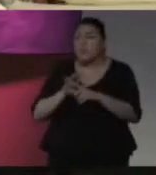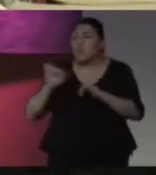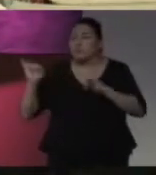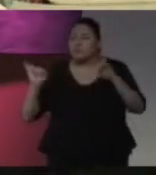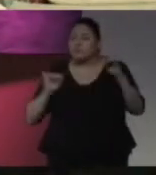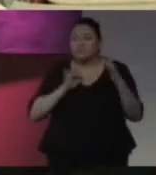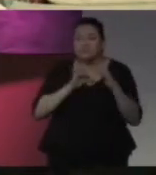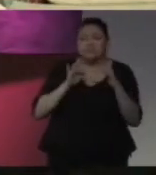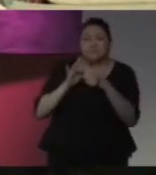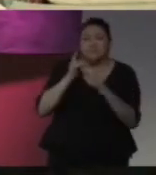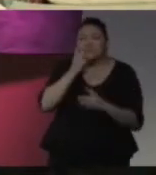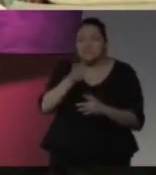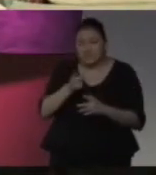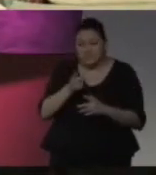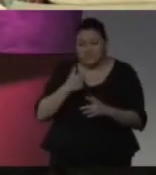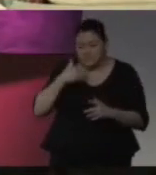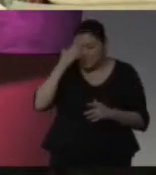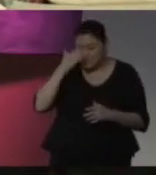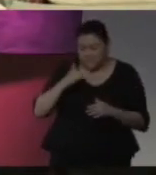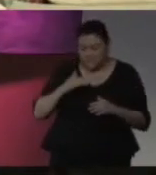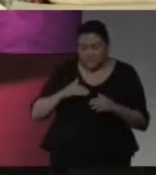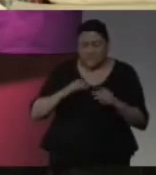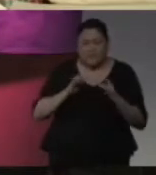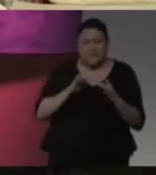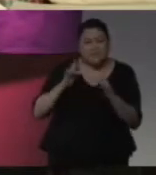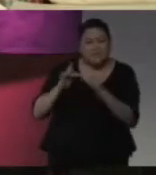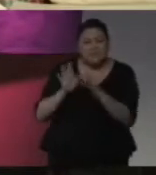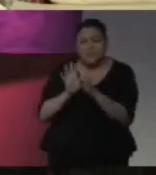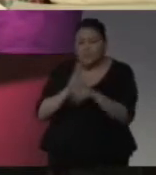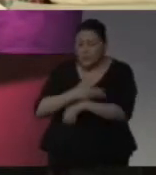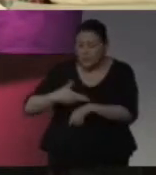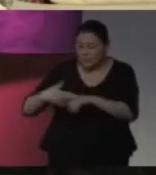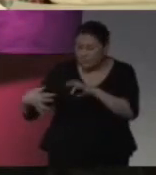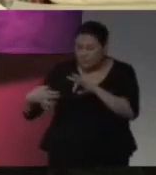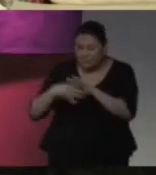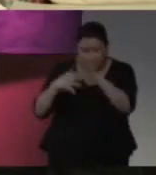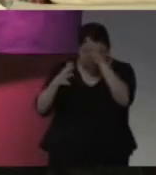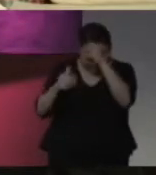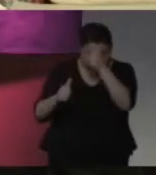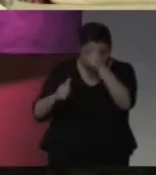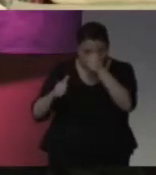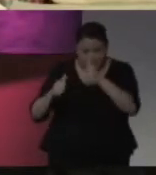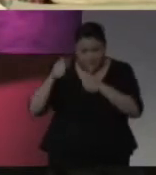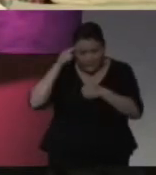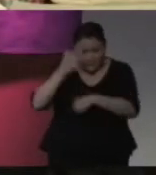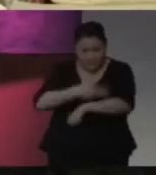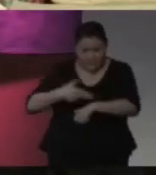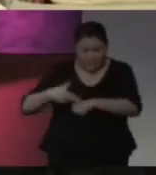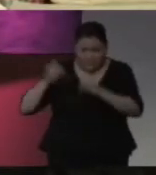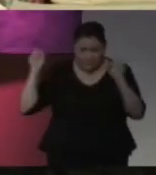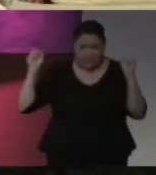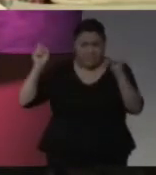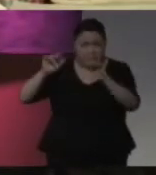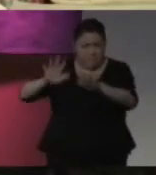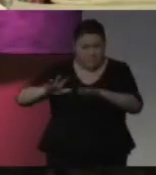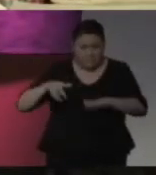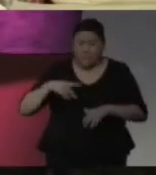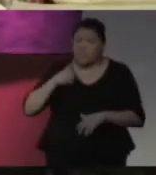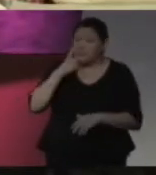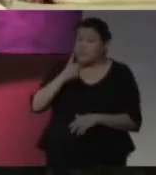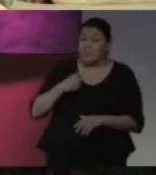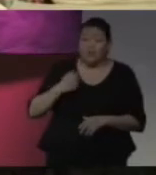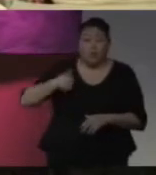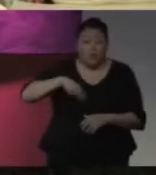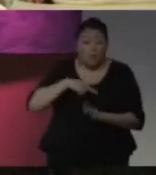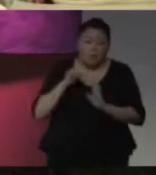aquel compañero, desde abajo, cómo se organizaron. Y añadió: tardamos muchos